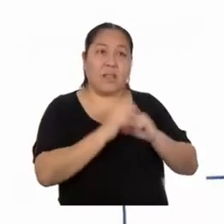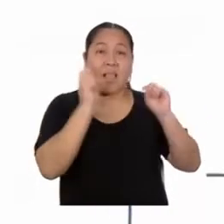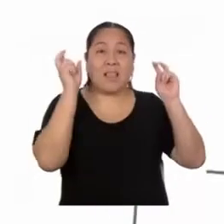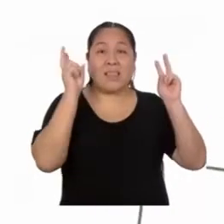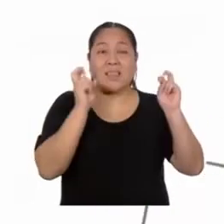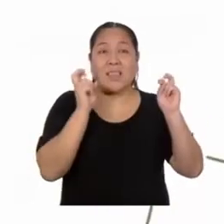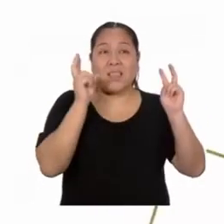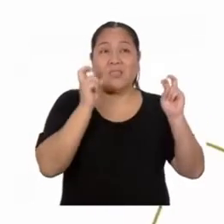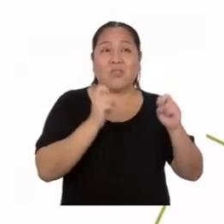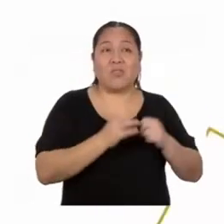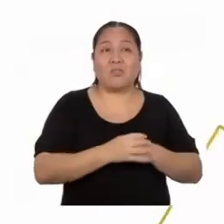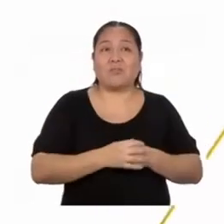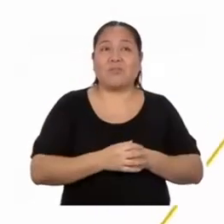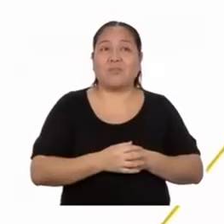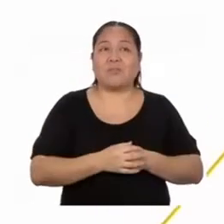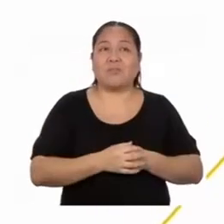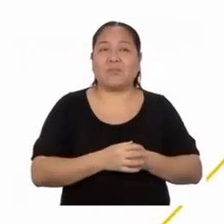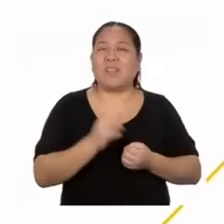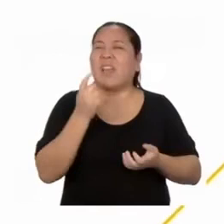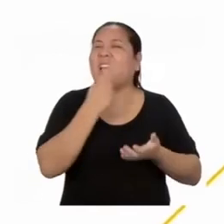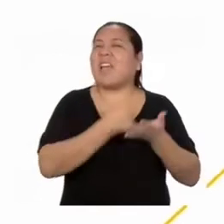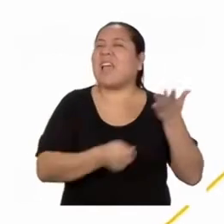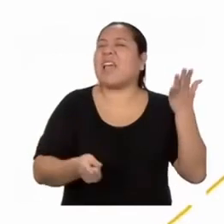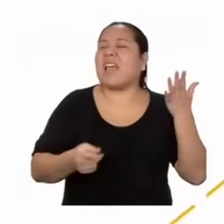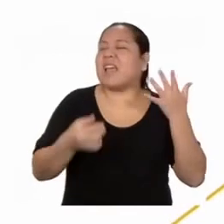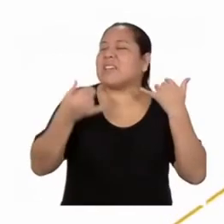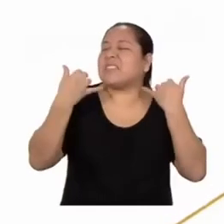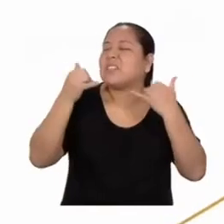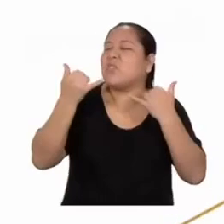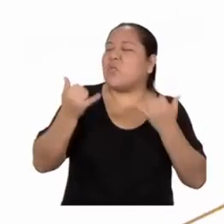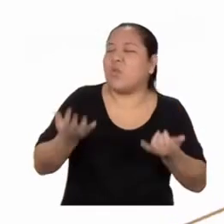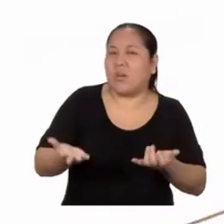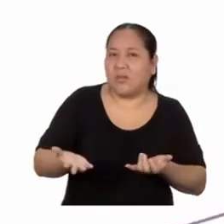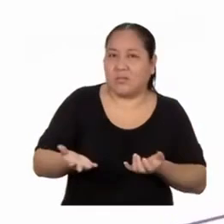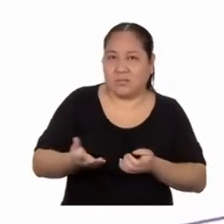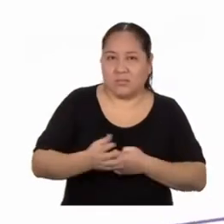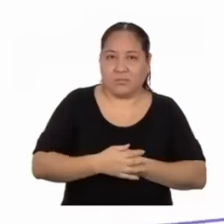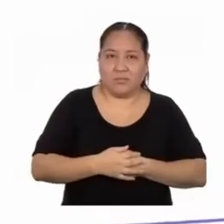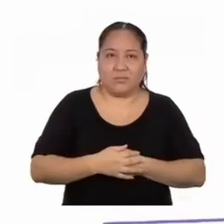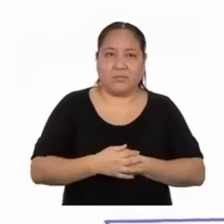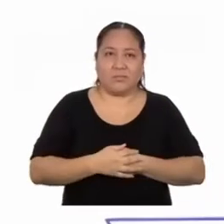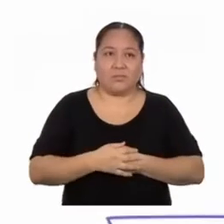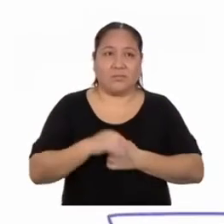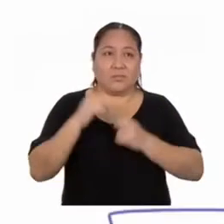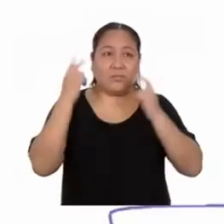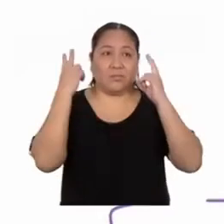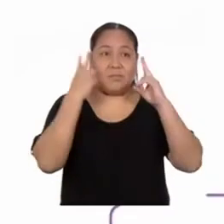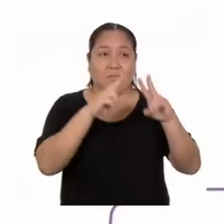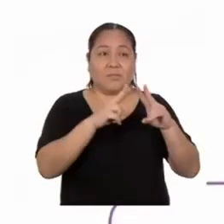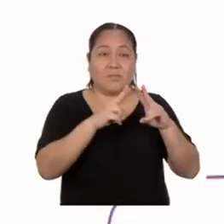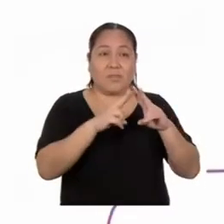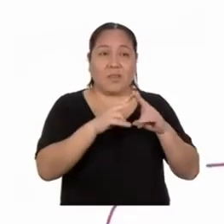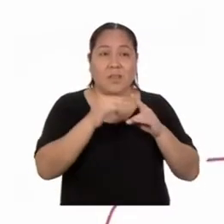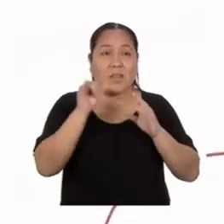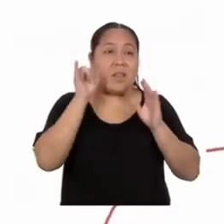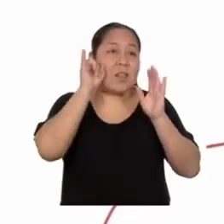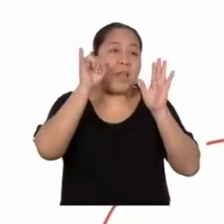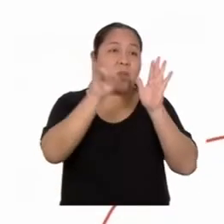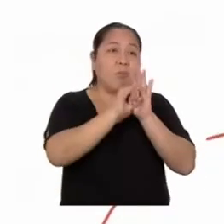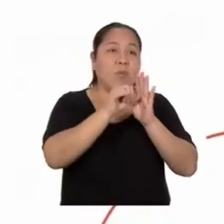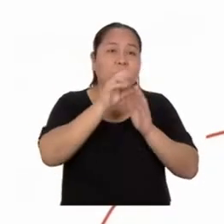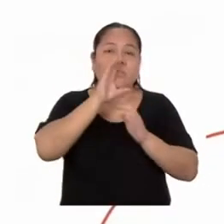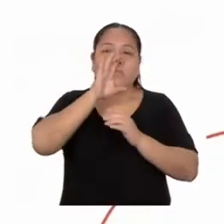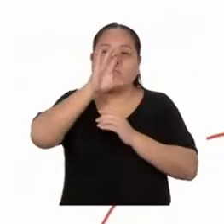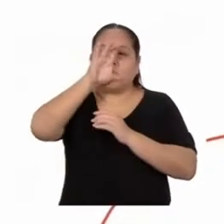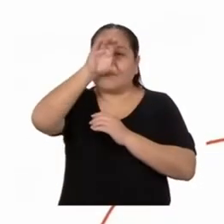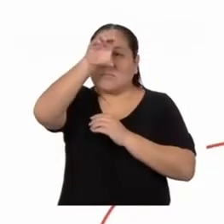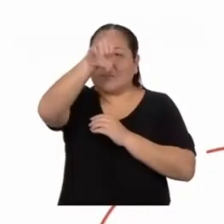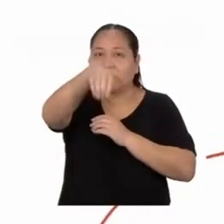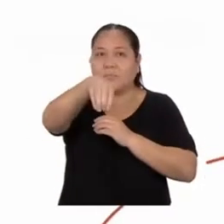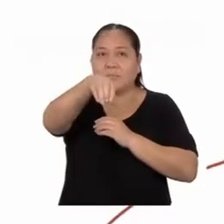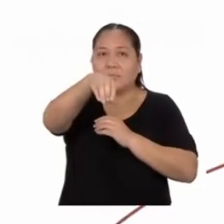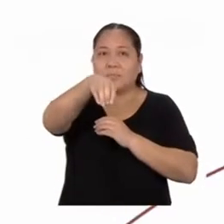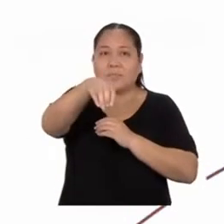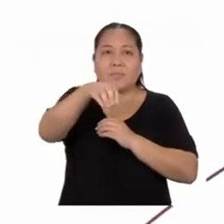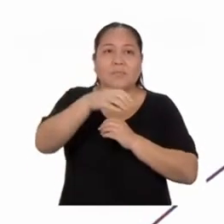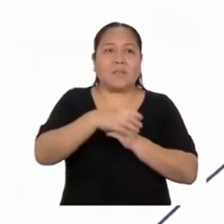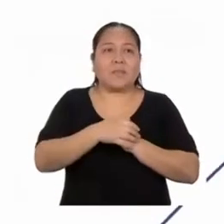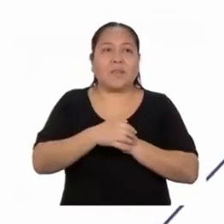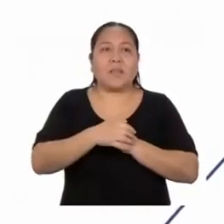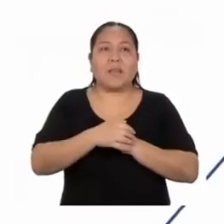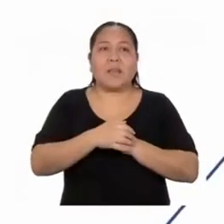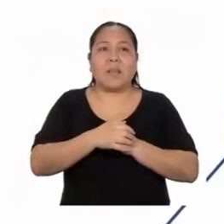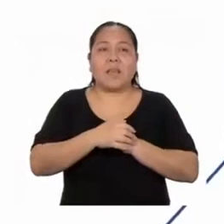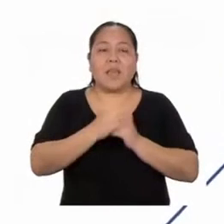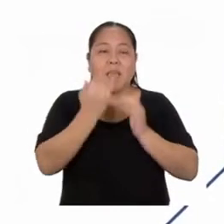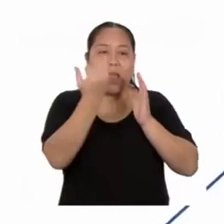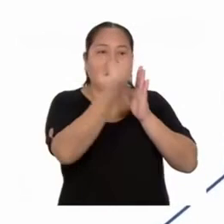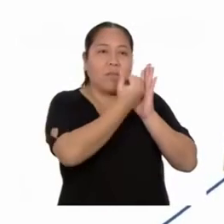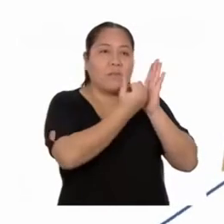es ¿qué es lo que está en juego? Veo la imagen de un tucán y el mapa de la Amazonía. Y la